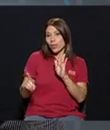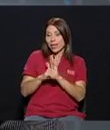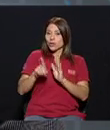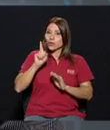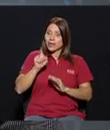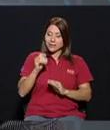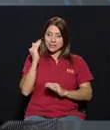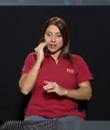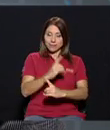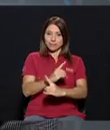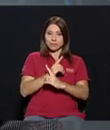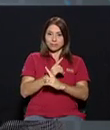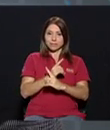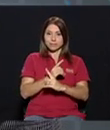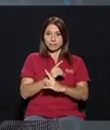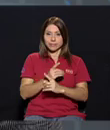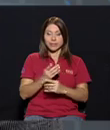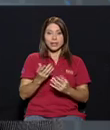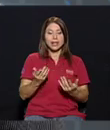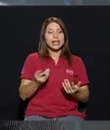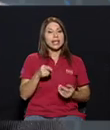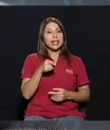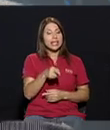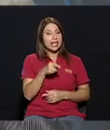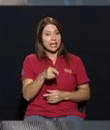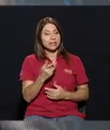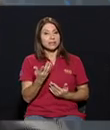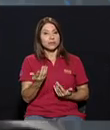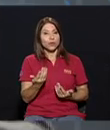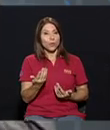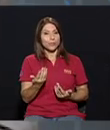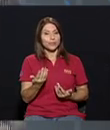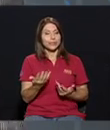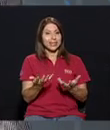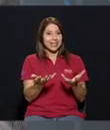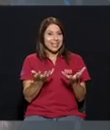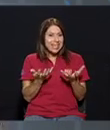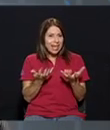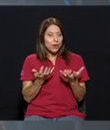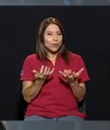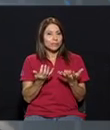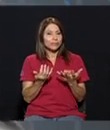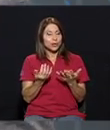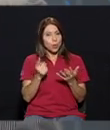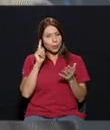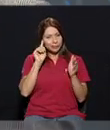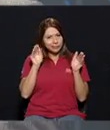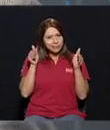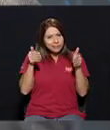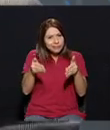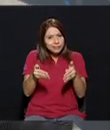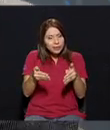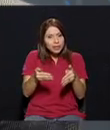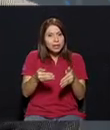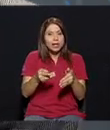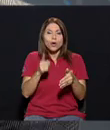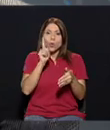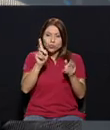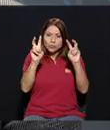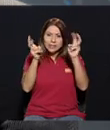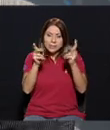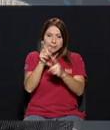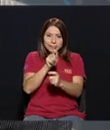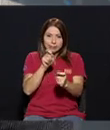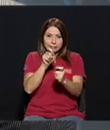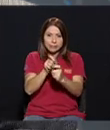saber hacerlo valer, hay que saber defenderlo. Y esto lo quiero concretarlo, concentrarlo en un